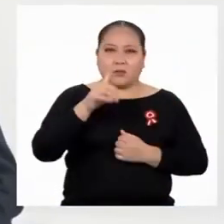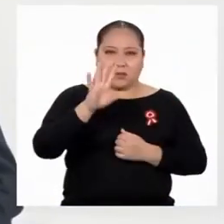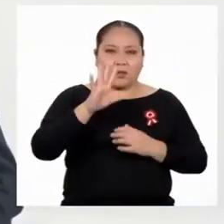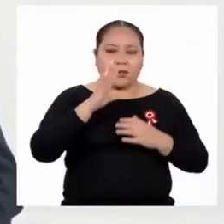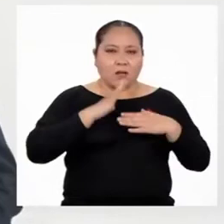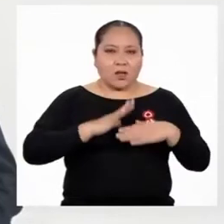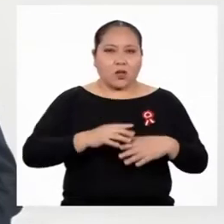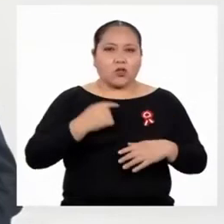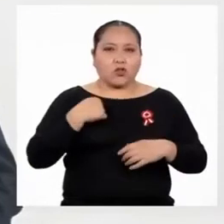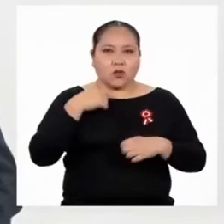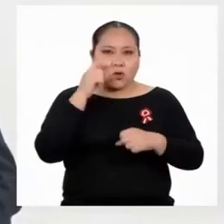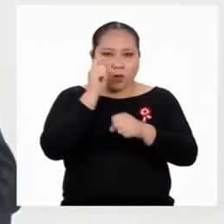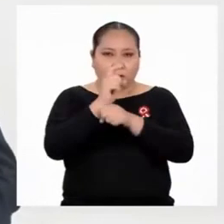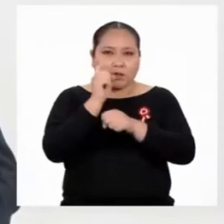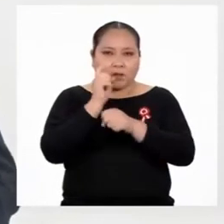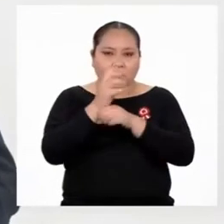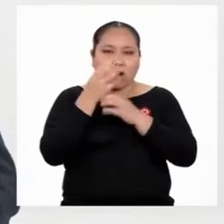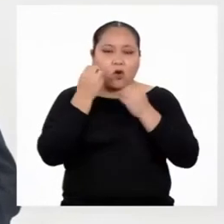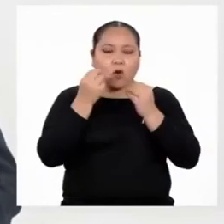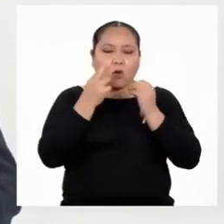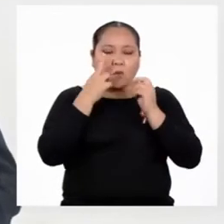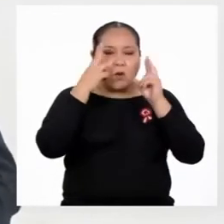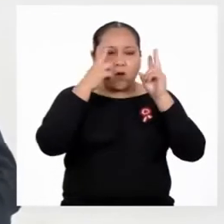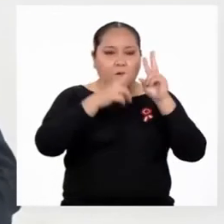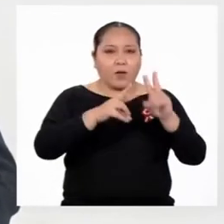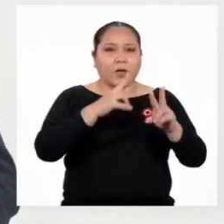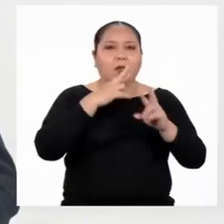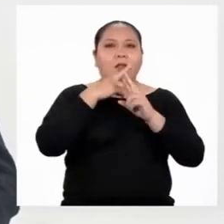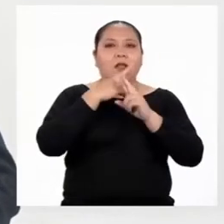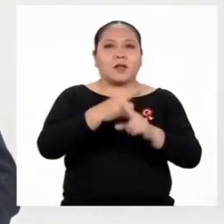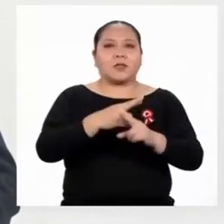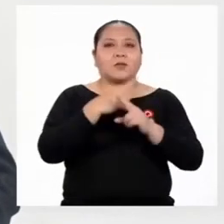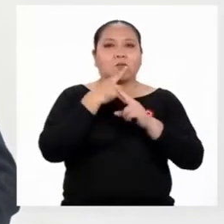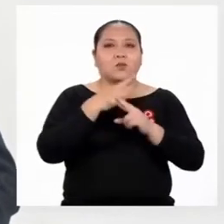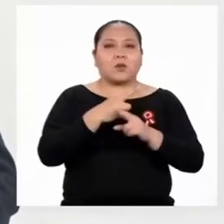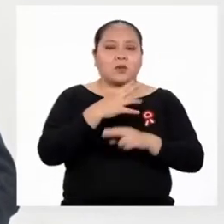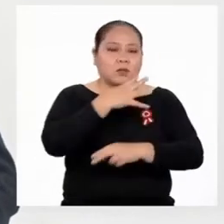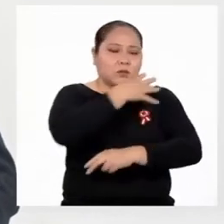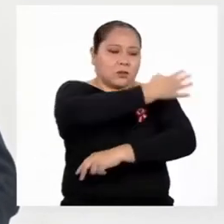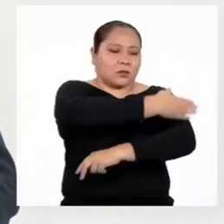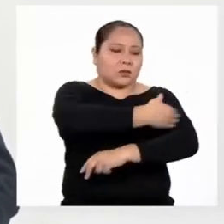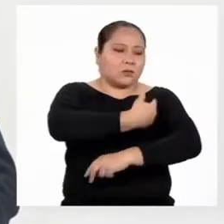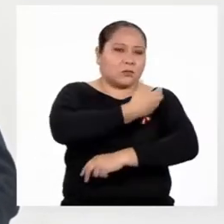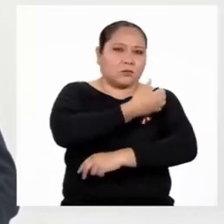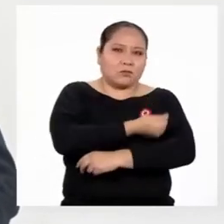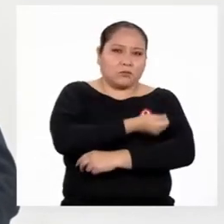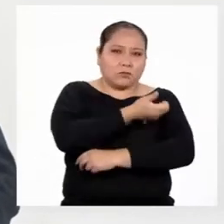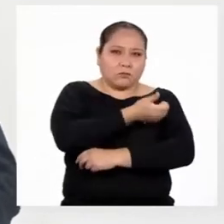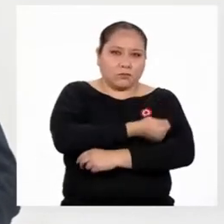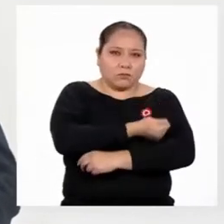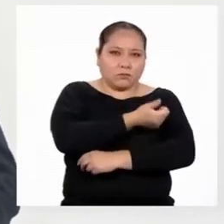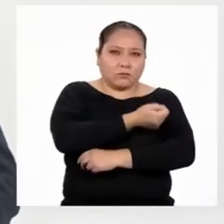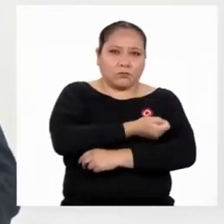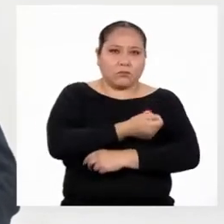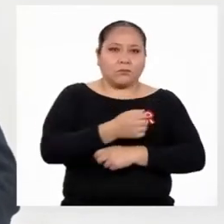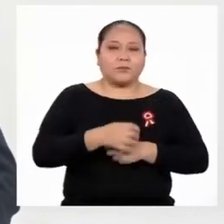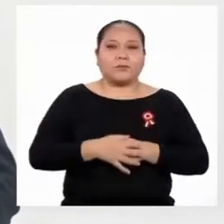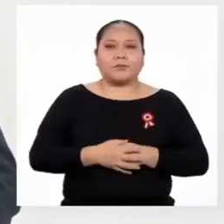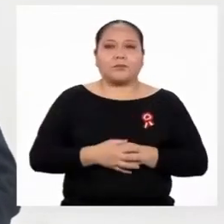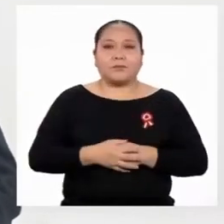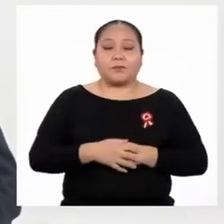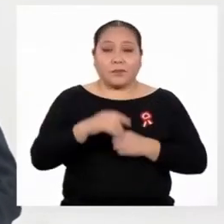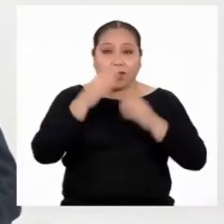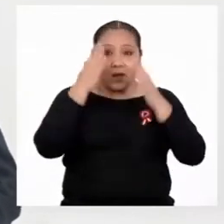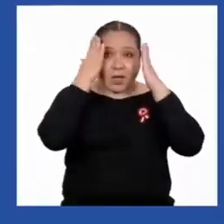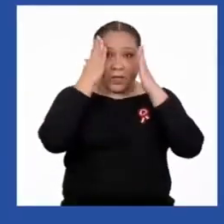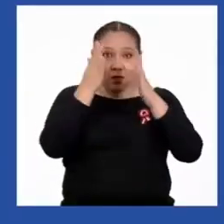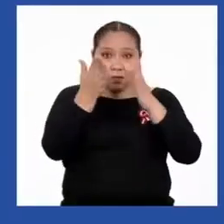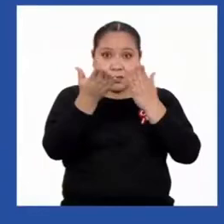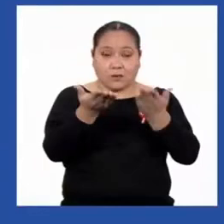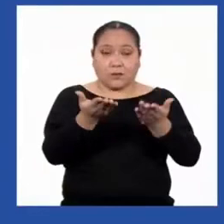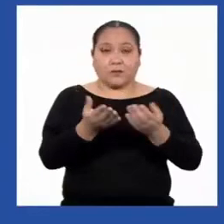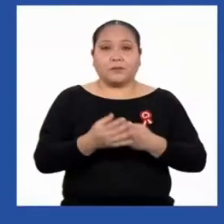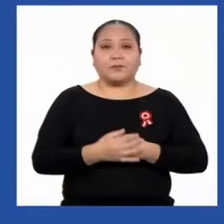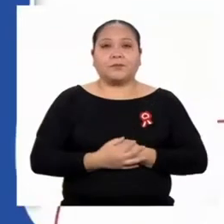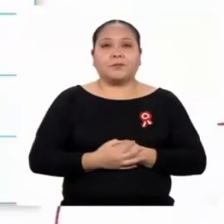enseñar a interpretar el resultado de la medida de una presión arterial. Presten mucha